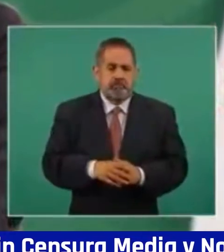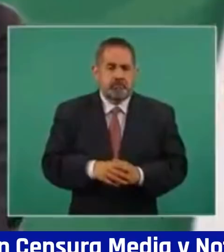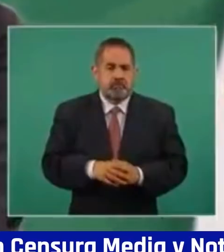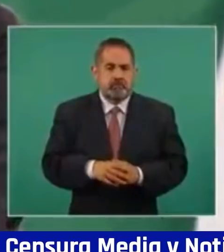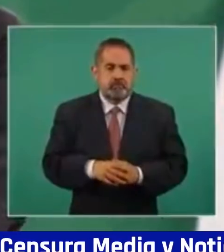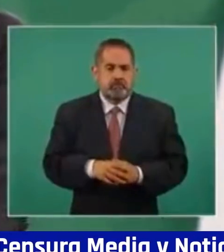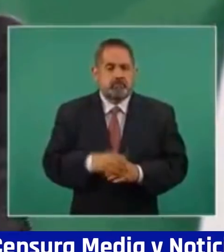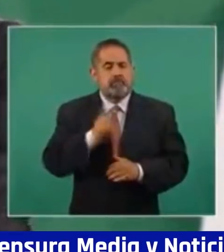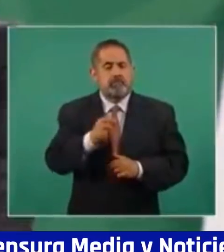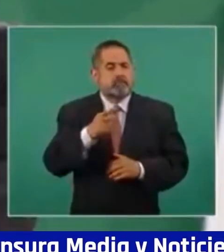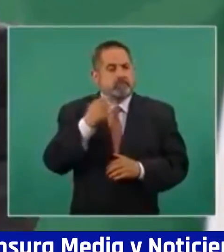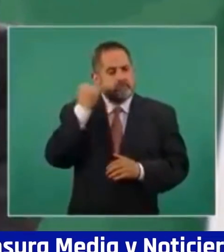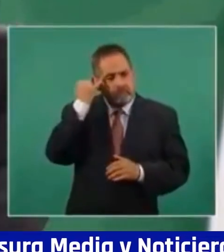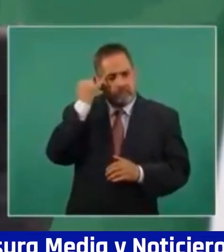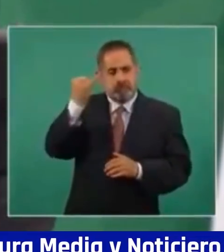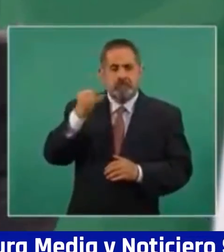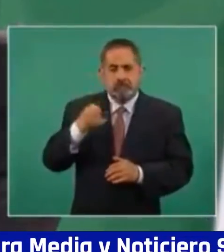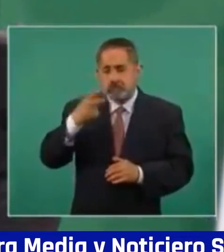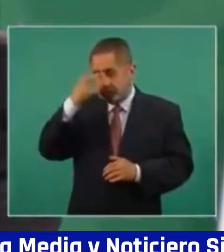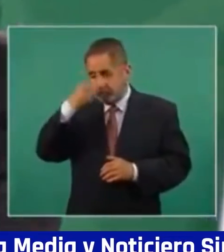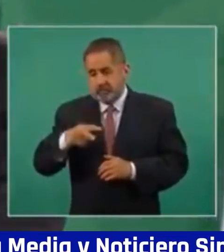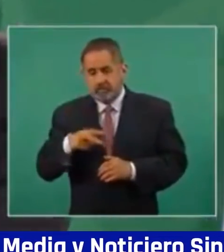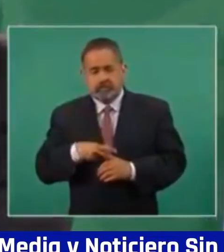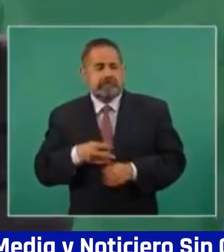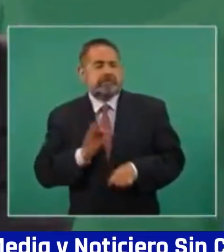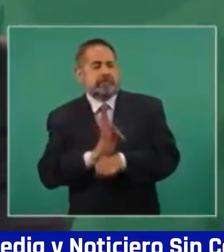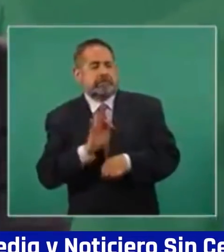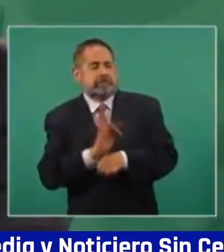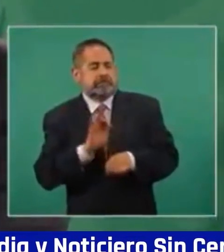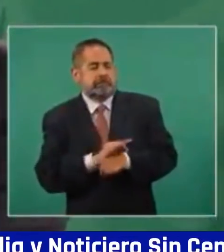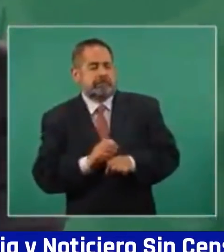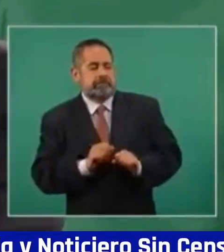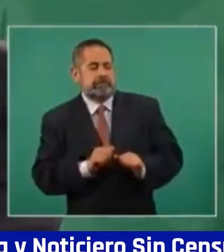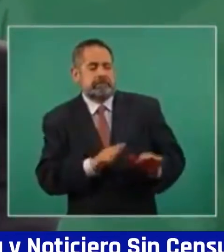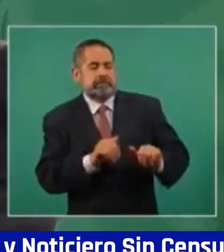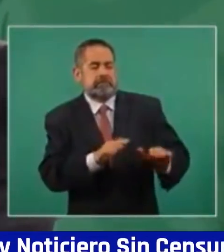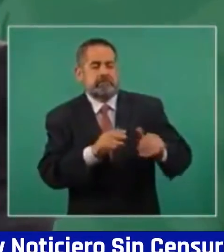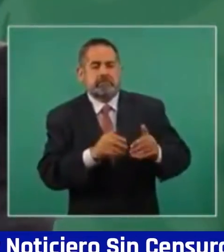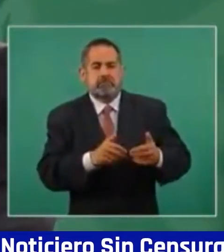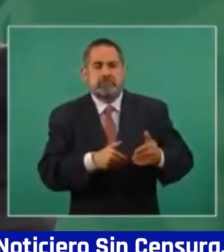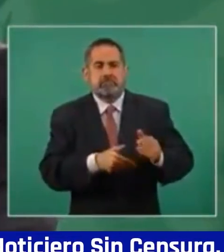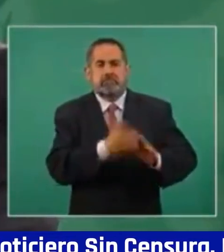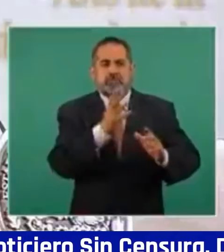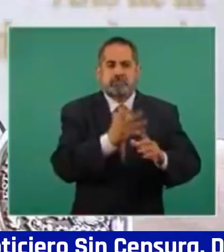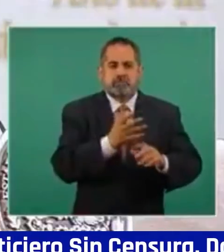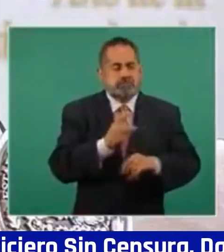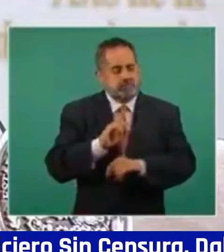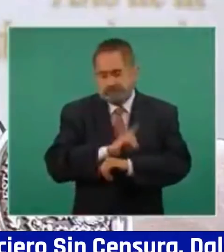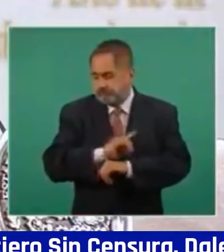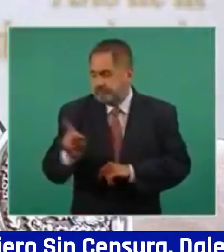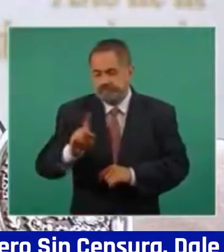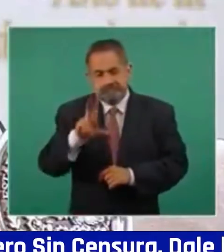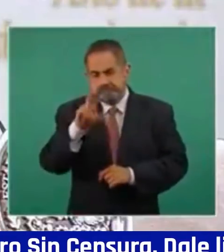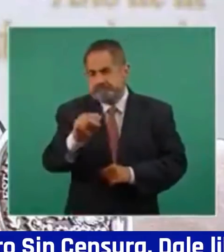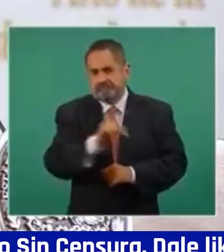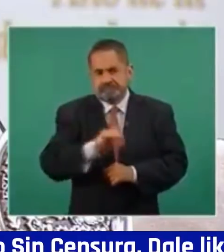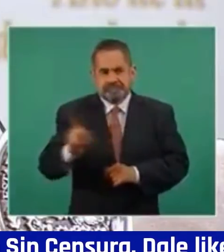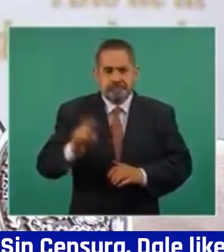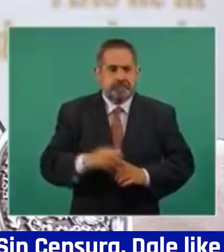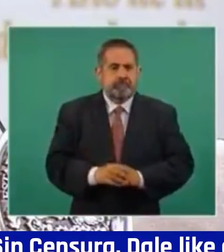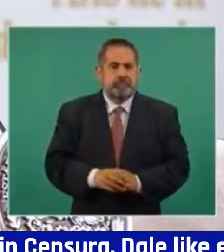manteniendo la idea de que en México se protege a delincuentes. Eso no,